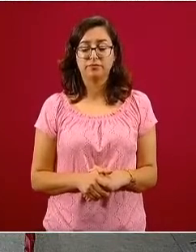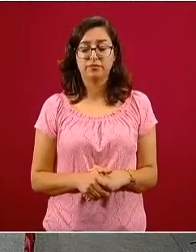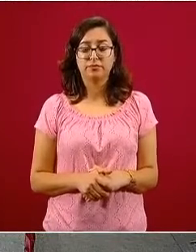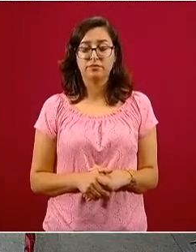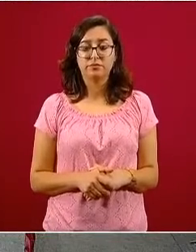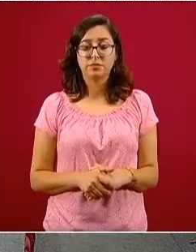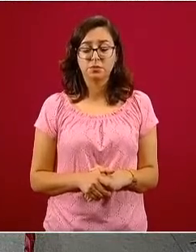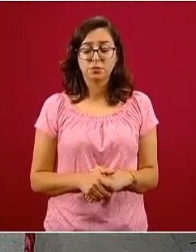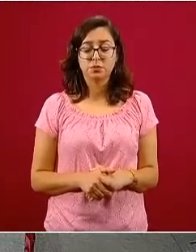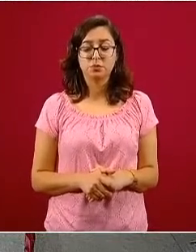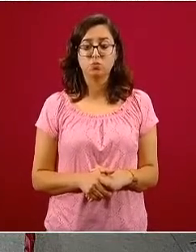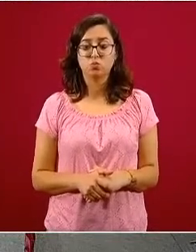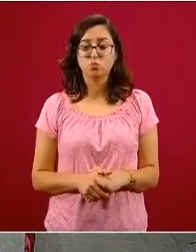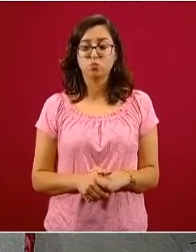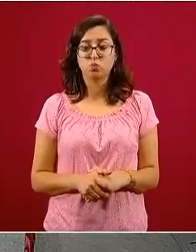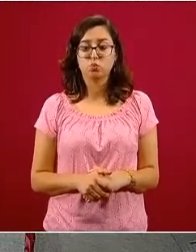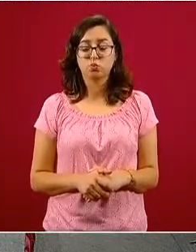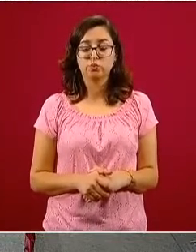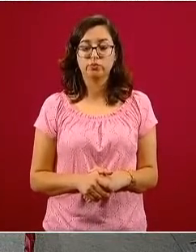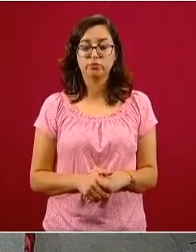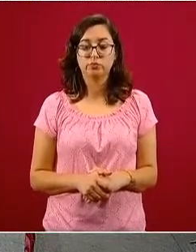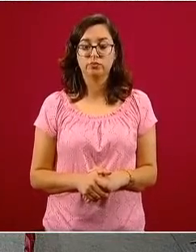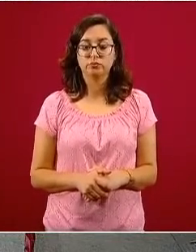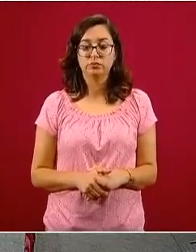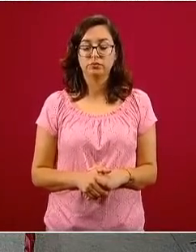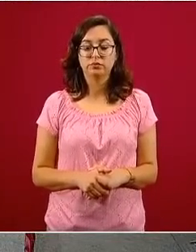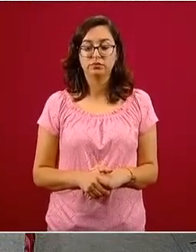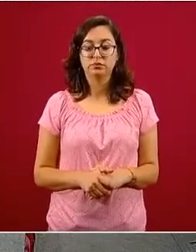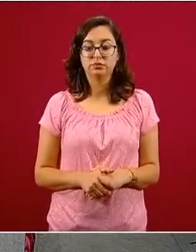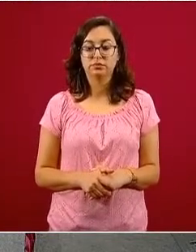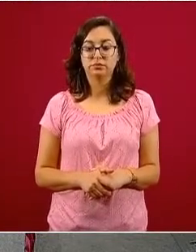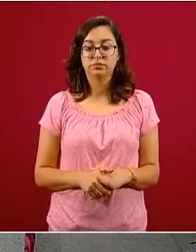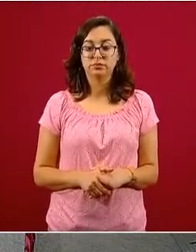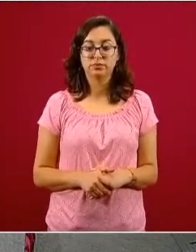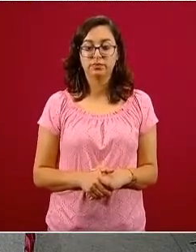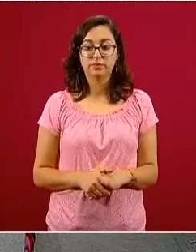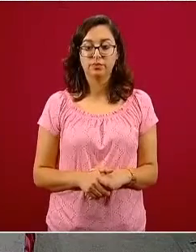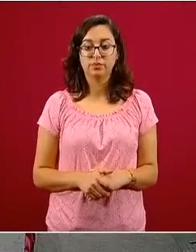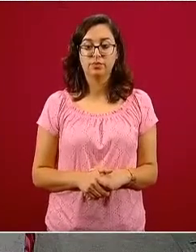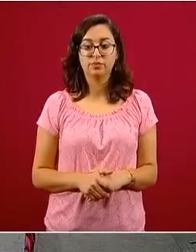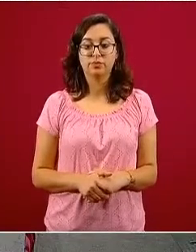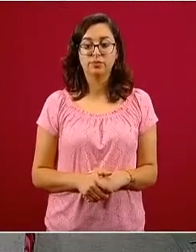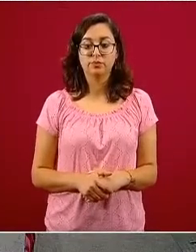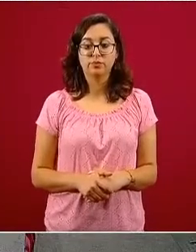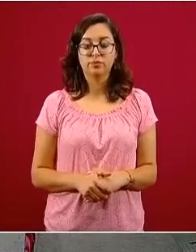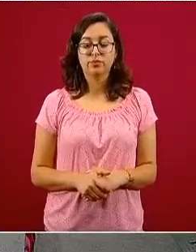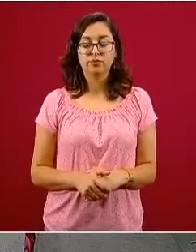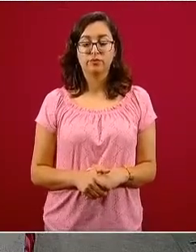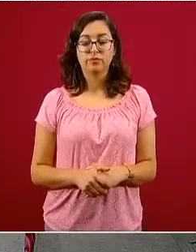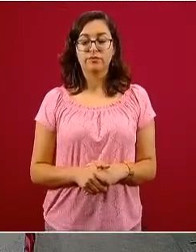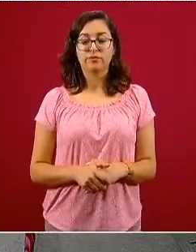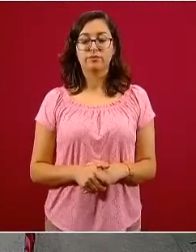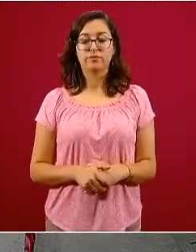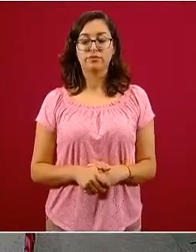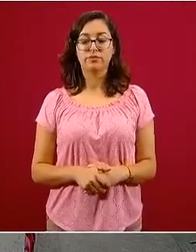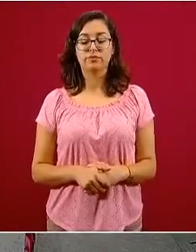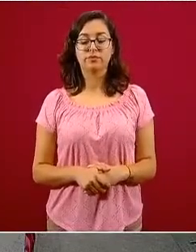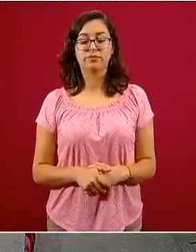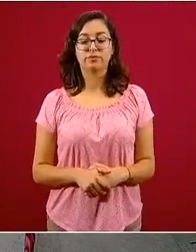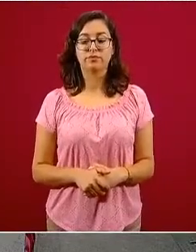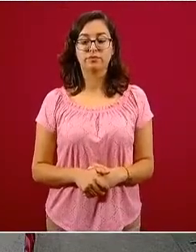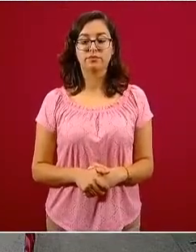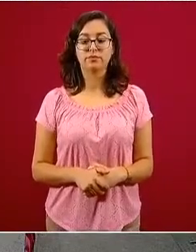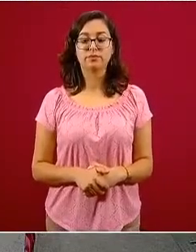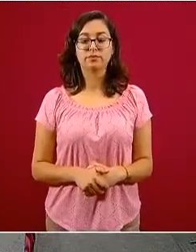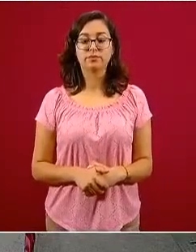pero me encontré, digamos, en la investigación, otros jefes jurisdiccionales que llevan 20 años y que, digamos, tienen cotos de